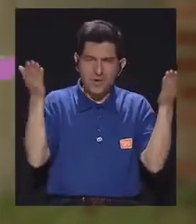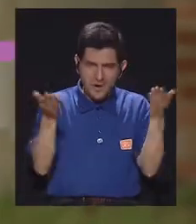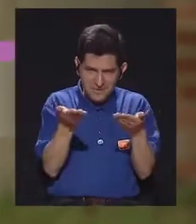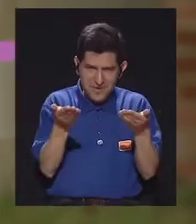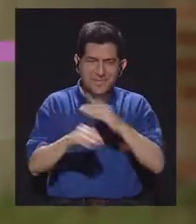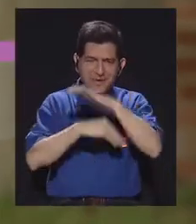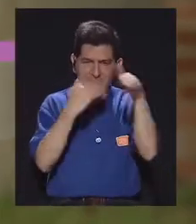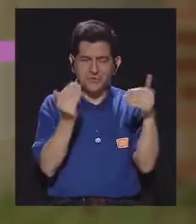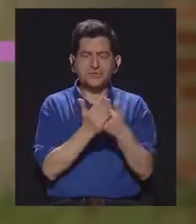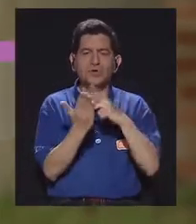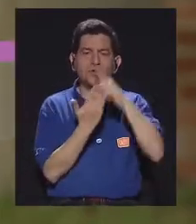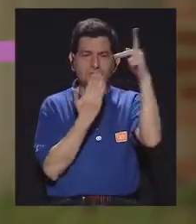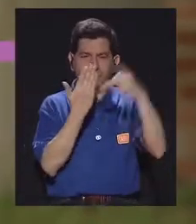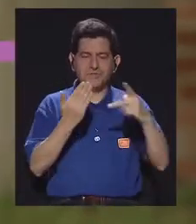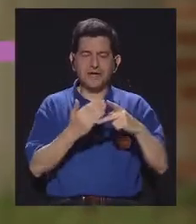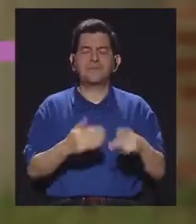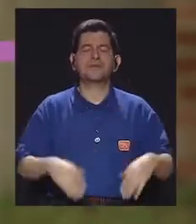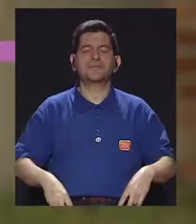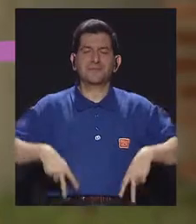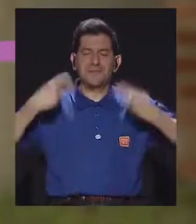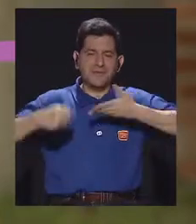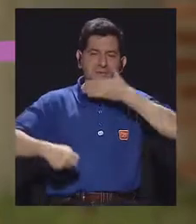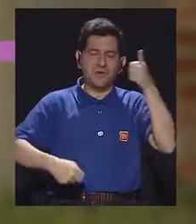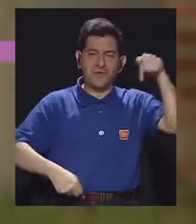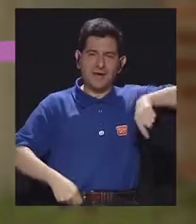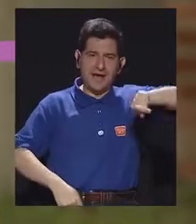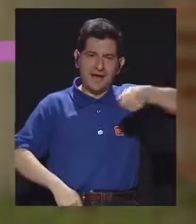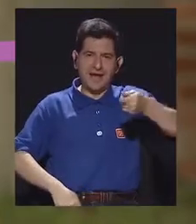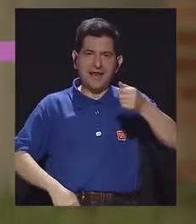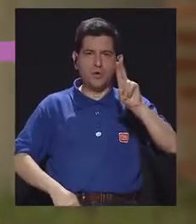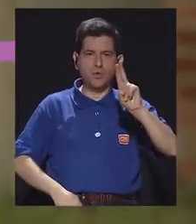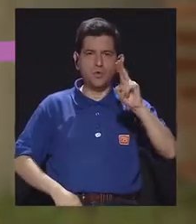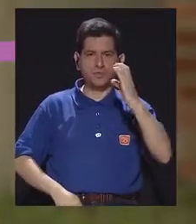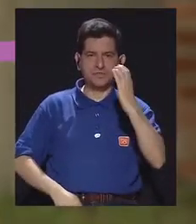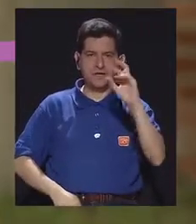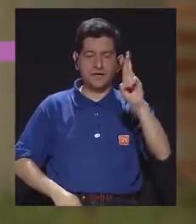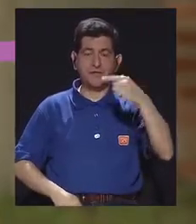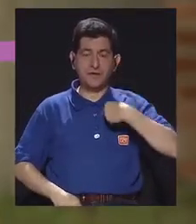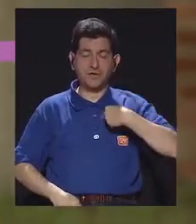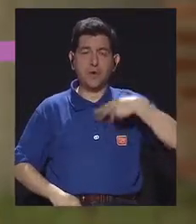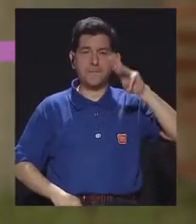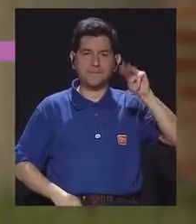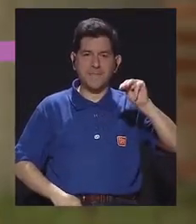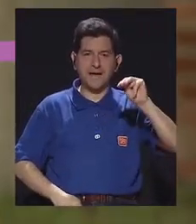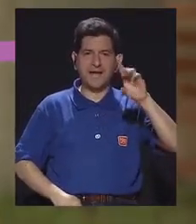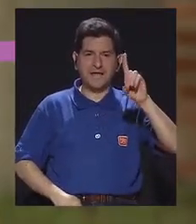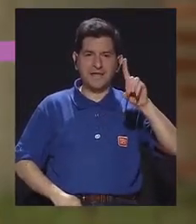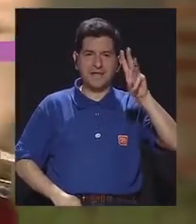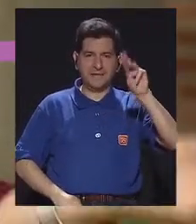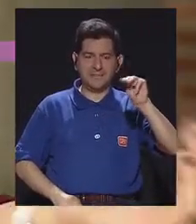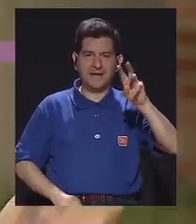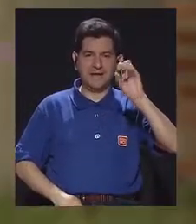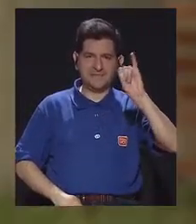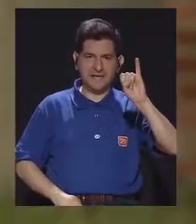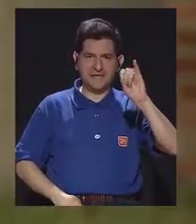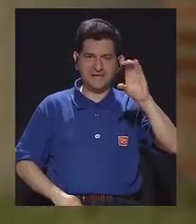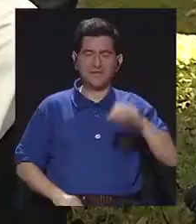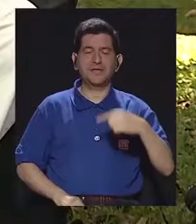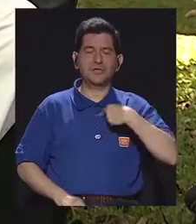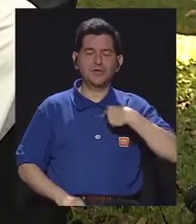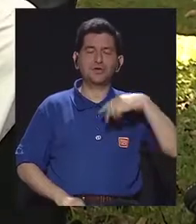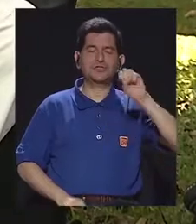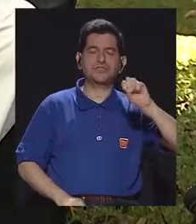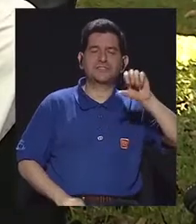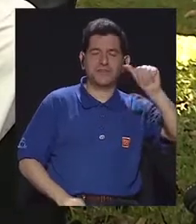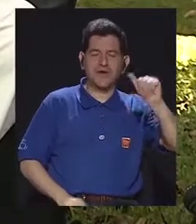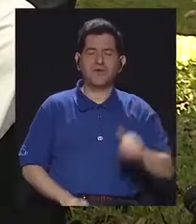Hola, bienvenidos y bienvenidas a su telerevista Vivir Mejor aquí por su canal UCR. Soy María del Mar Izaguirre Cedeño, mi compañero. Saúl